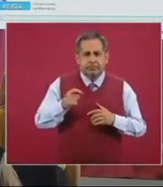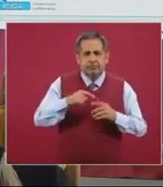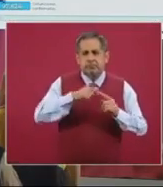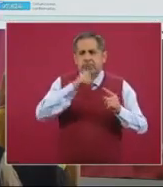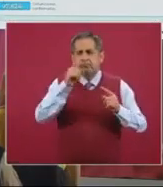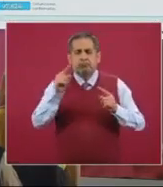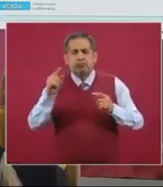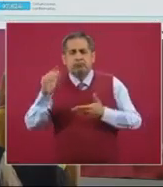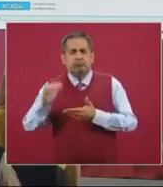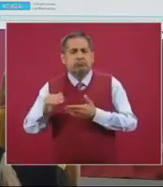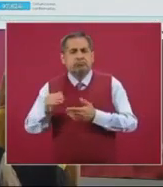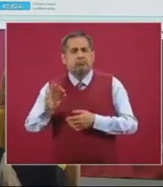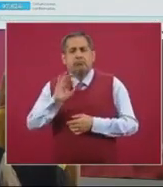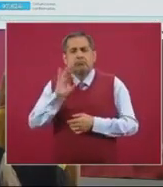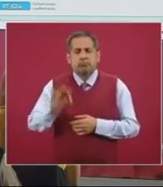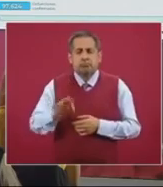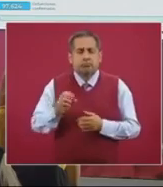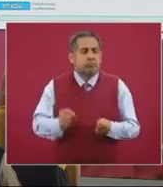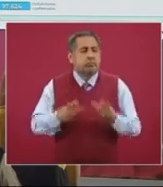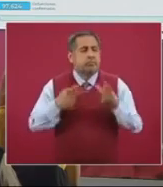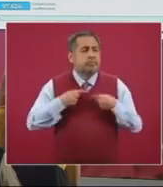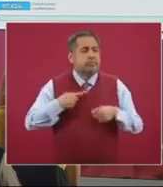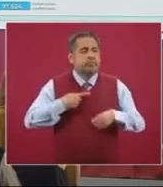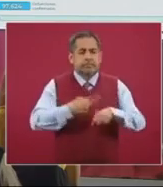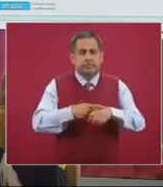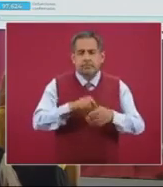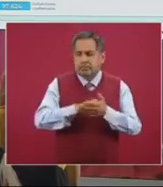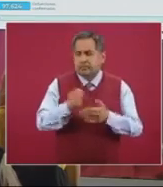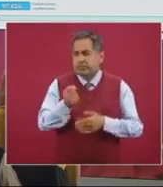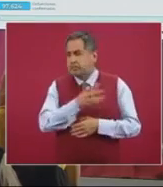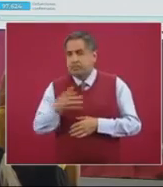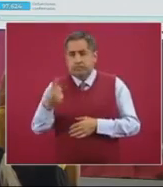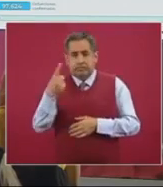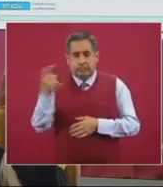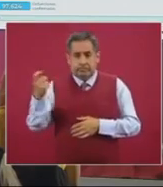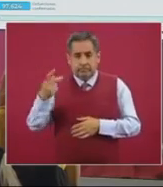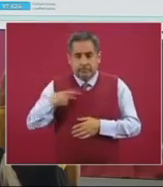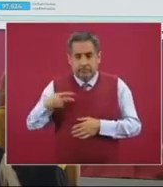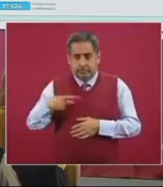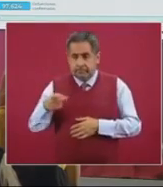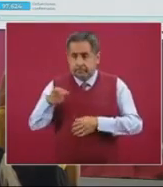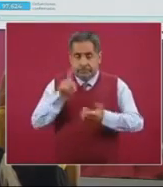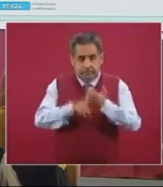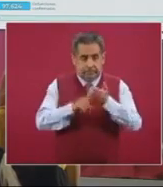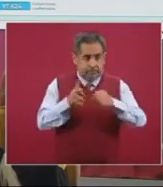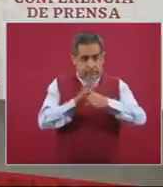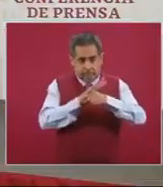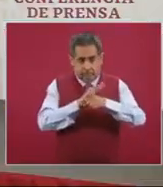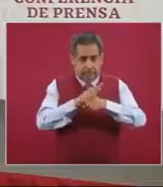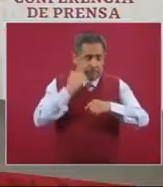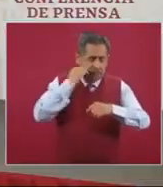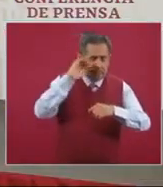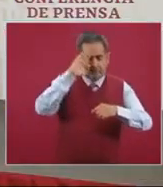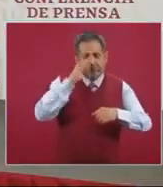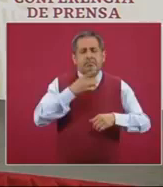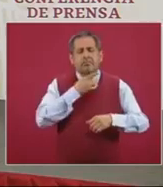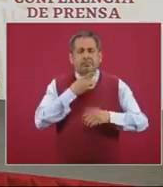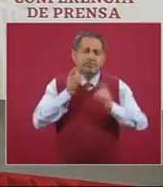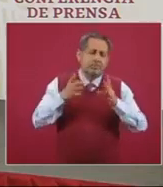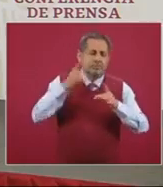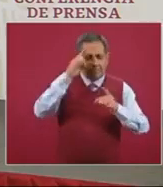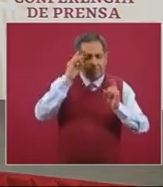aquí, es el porcentaje de positividad. Esto es de cada 100 personas con los síntomas de COVID, fiebre, tos, dolor de cabeza, dolor de